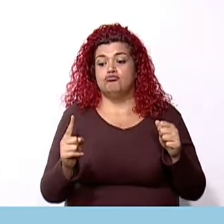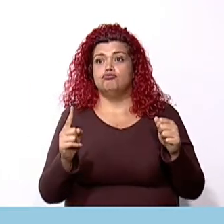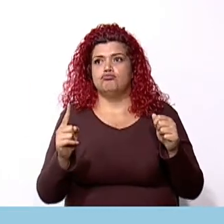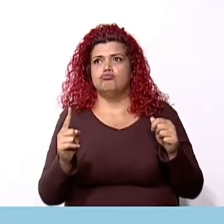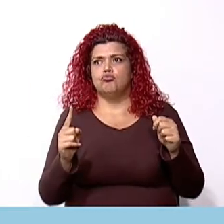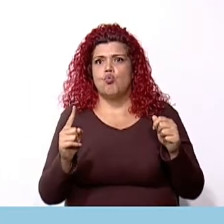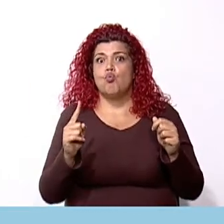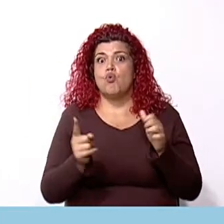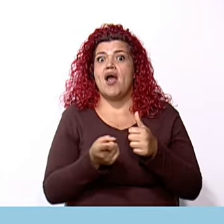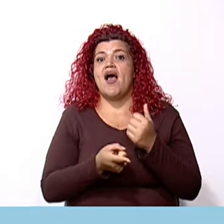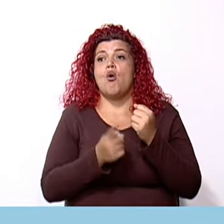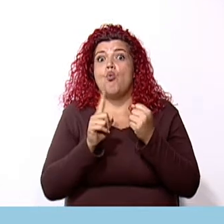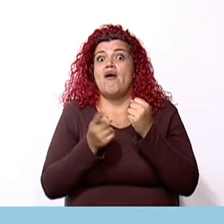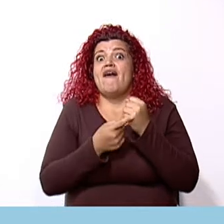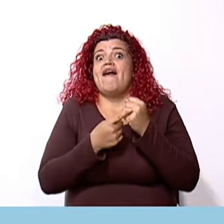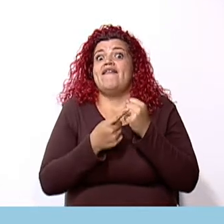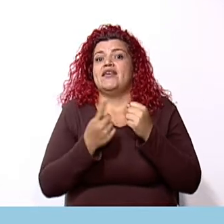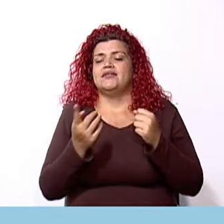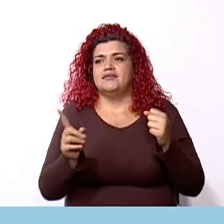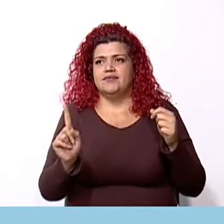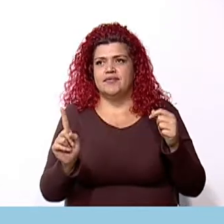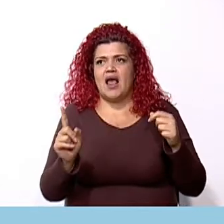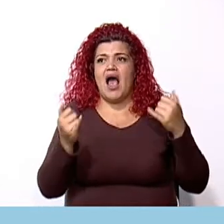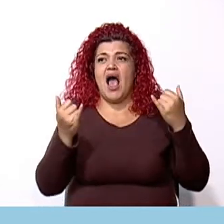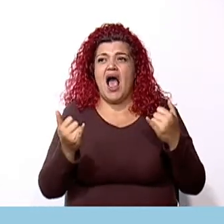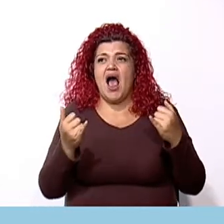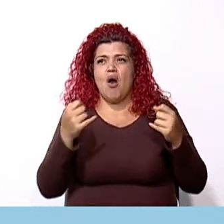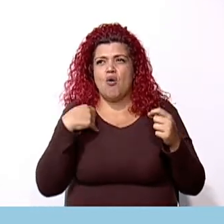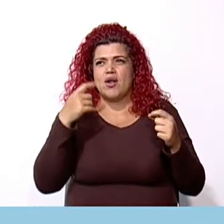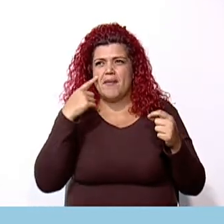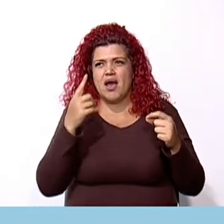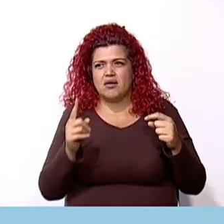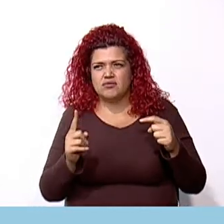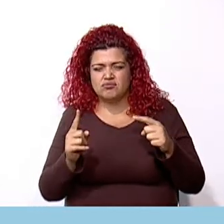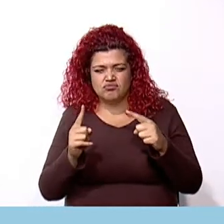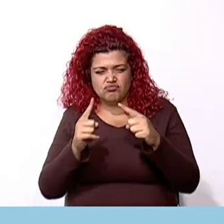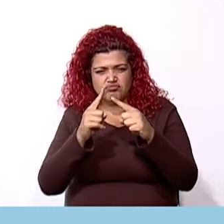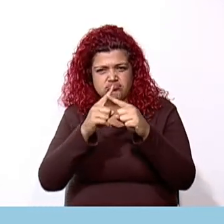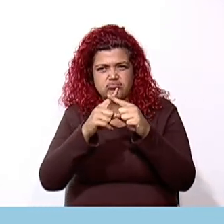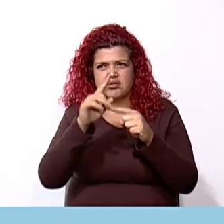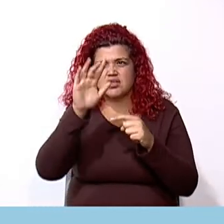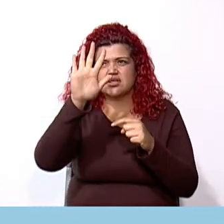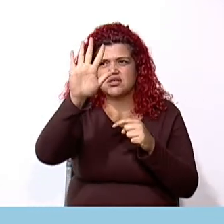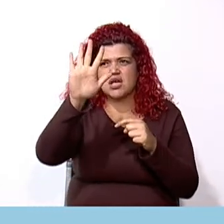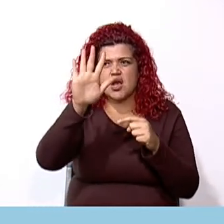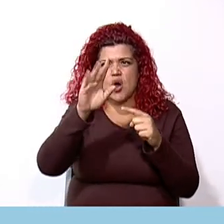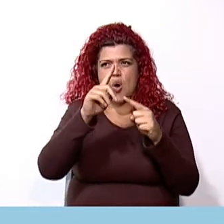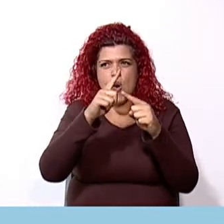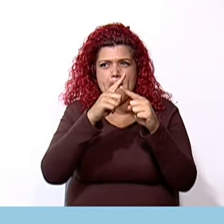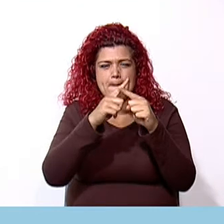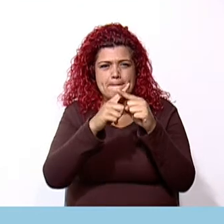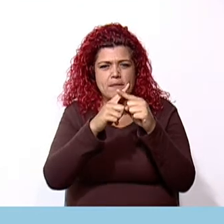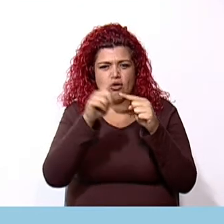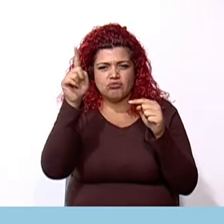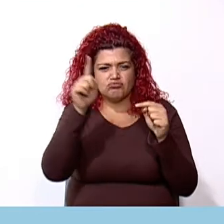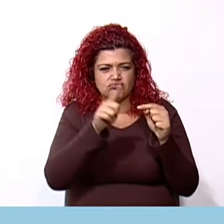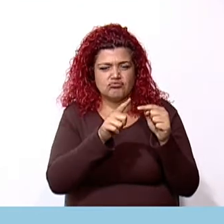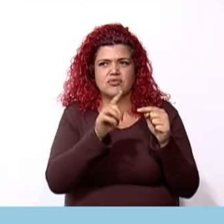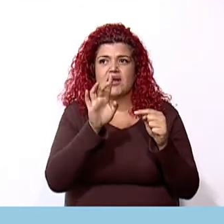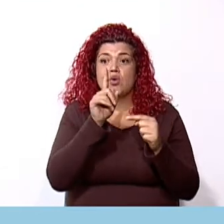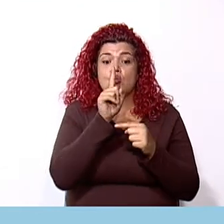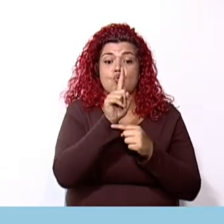Ahora vamos a multiplicar el cociente por el divisor. 1